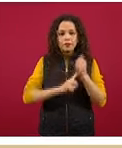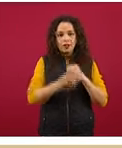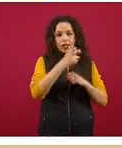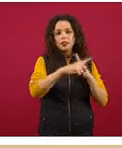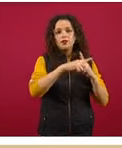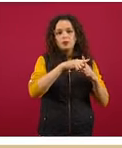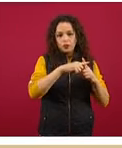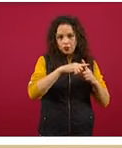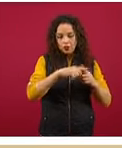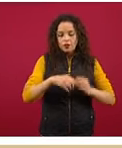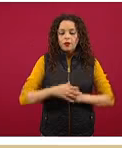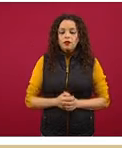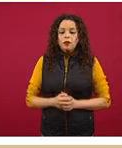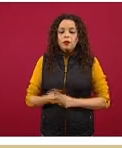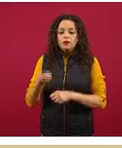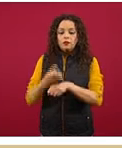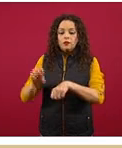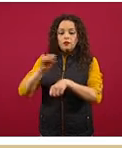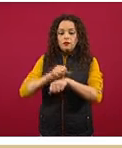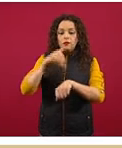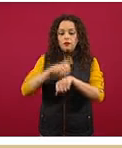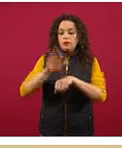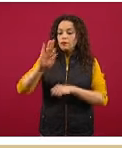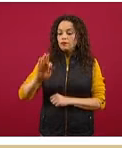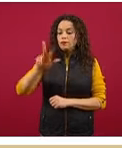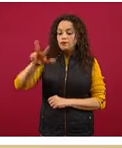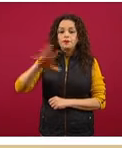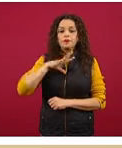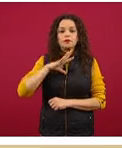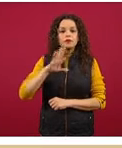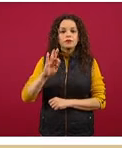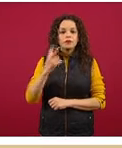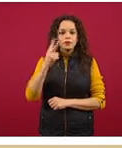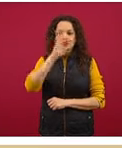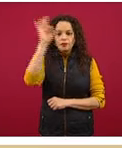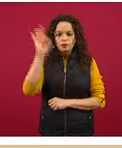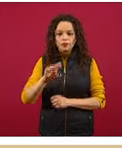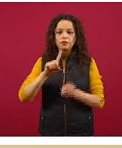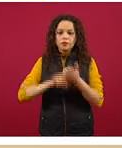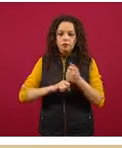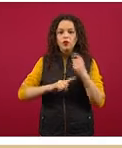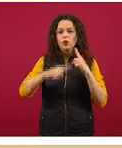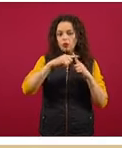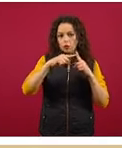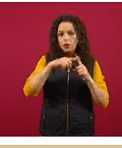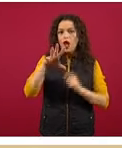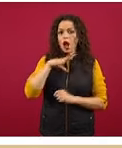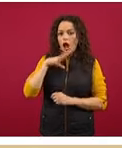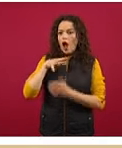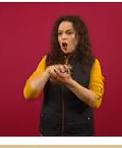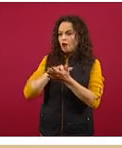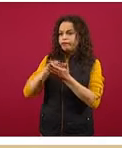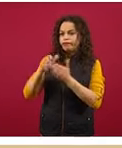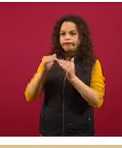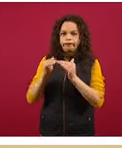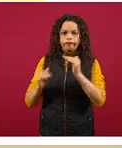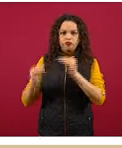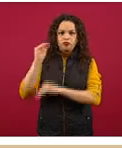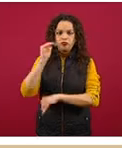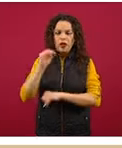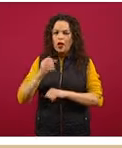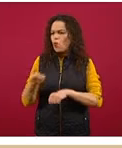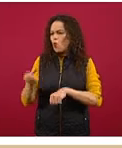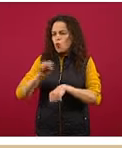semana 48 tenemos un 42% de positividad. Tuvimos un incremento en la positividad en las últimas